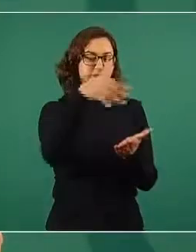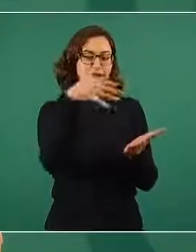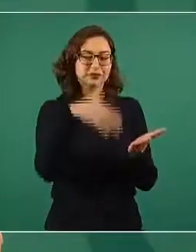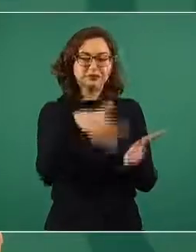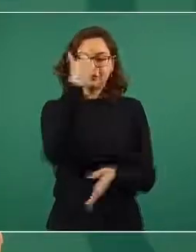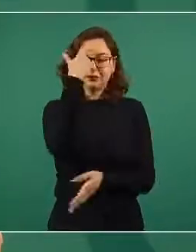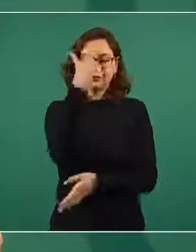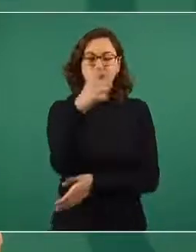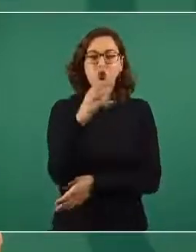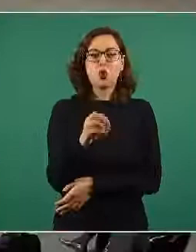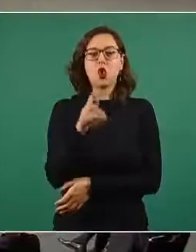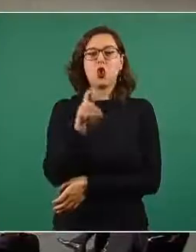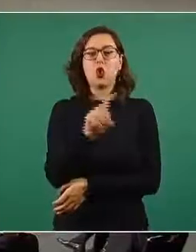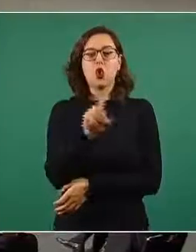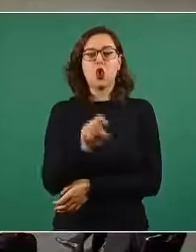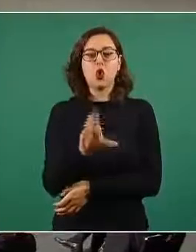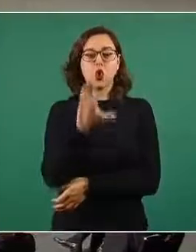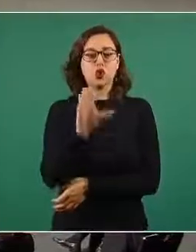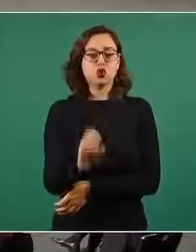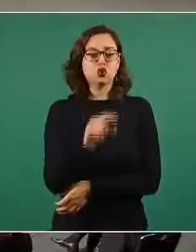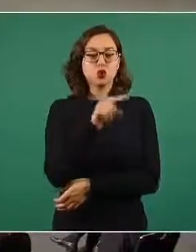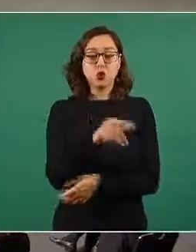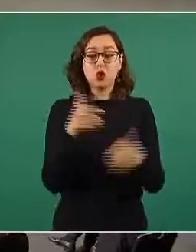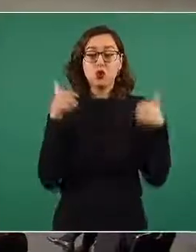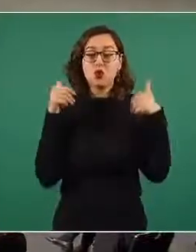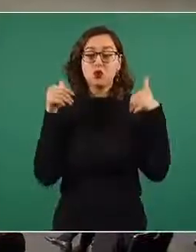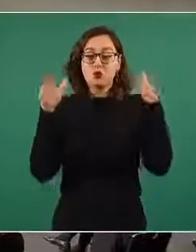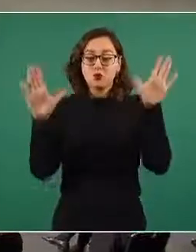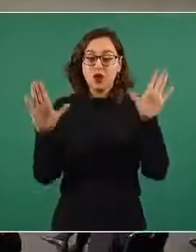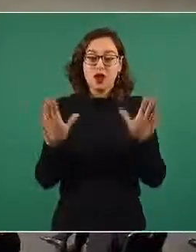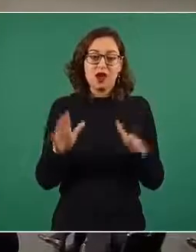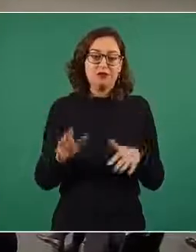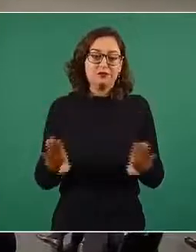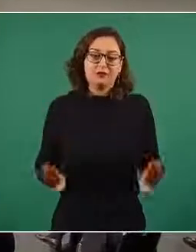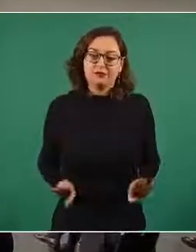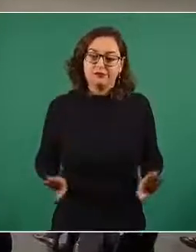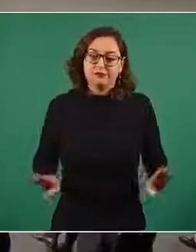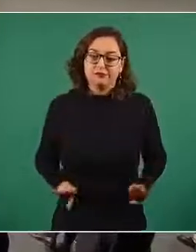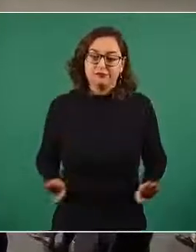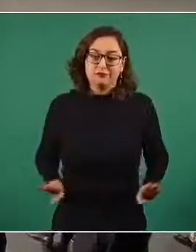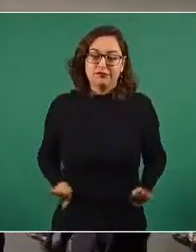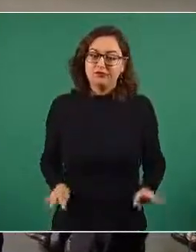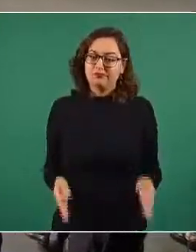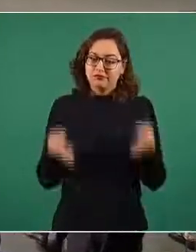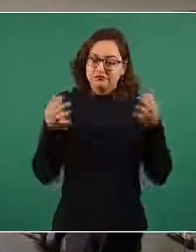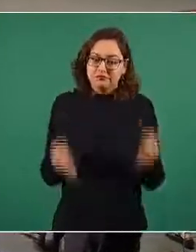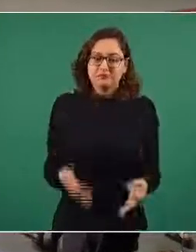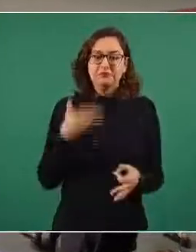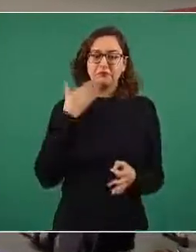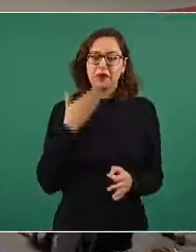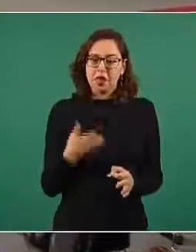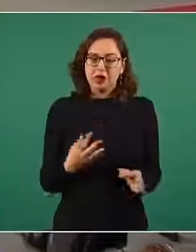que fue durante mucho tiempo un hombre consecuente, revolucionario, y luego